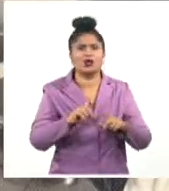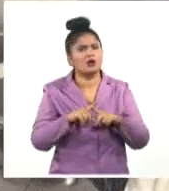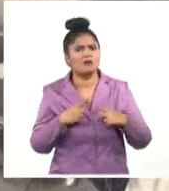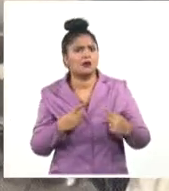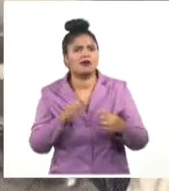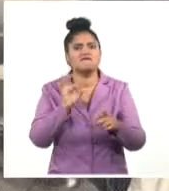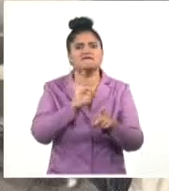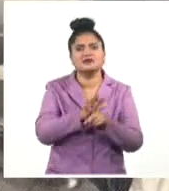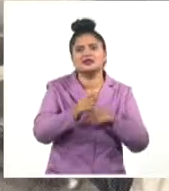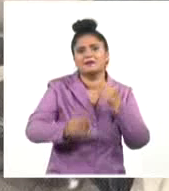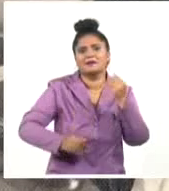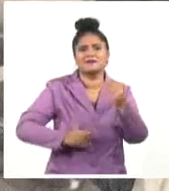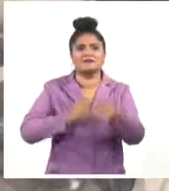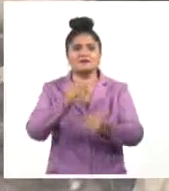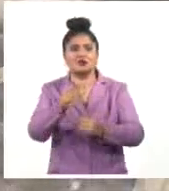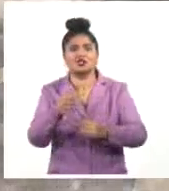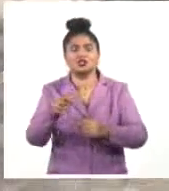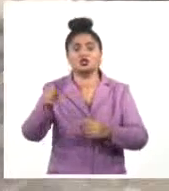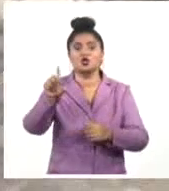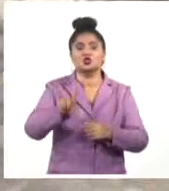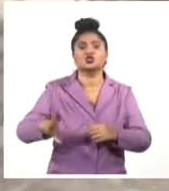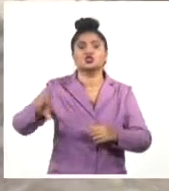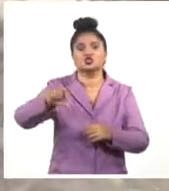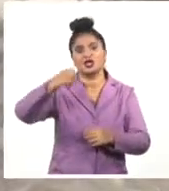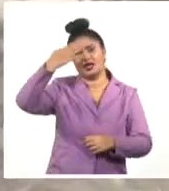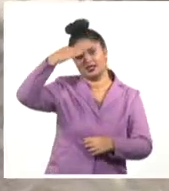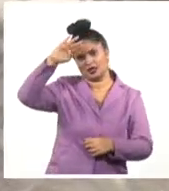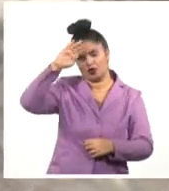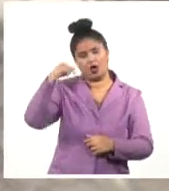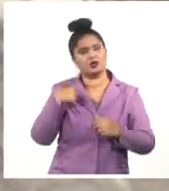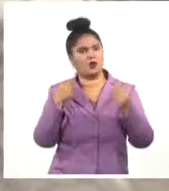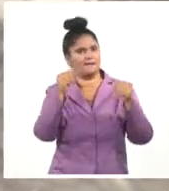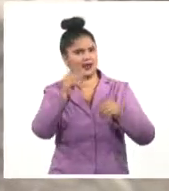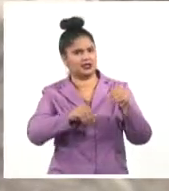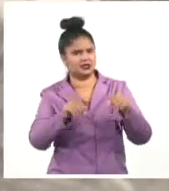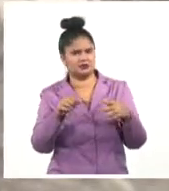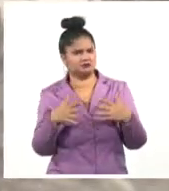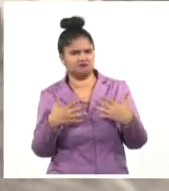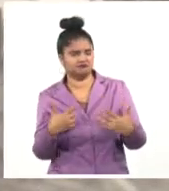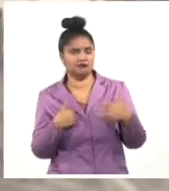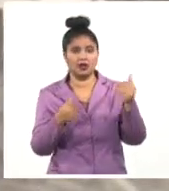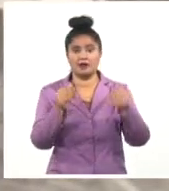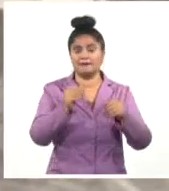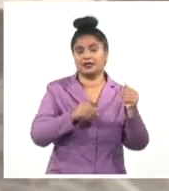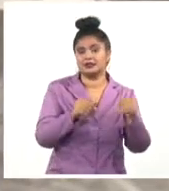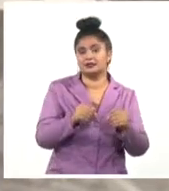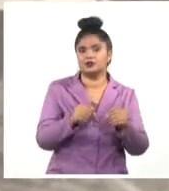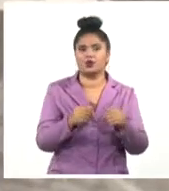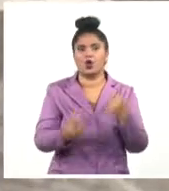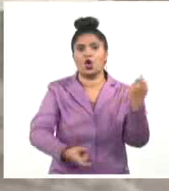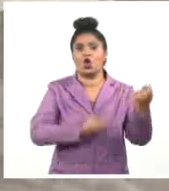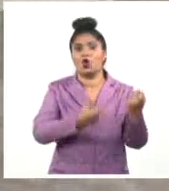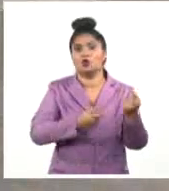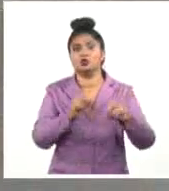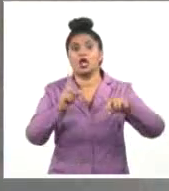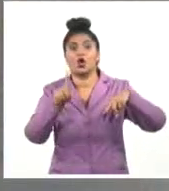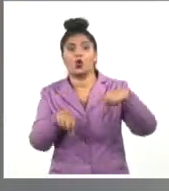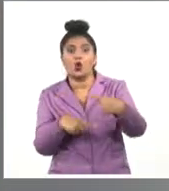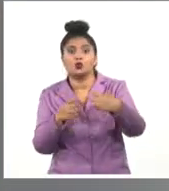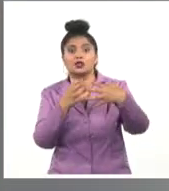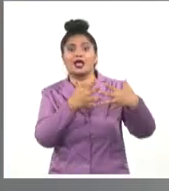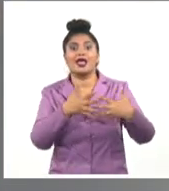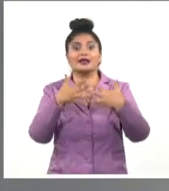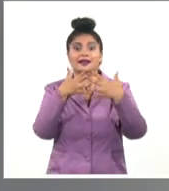en los procesos sociales de mi país. Dígase mi incorporación a la lucha contra la tiranía